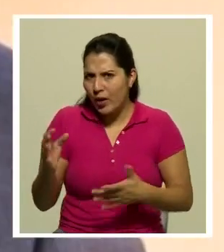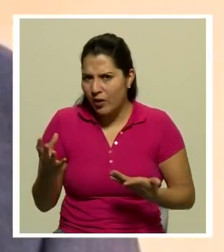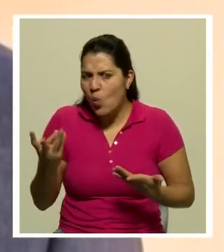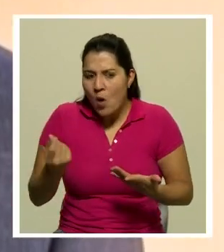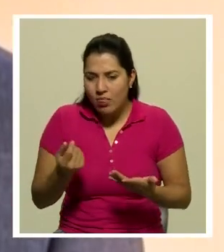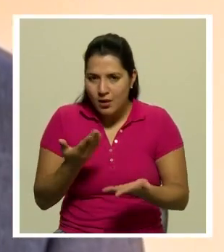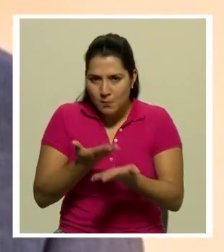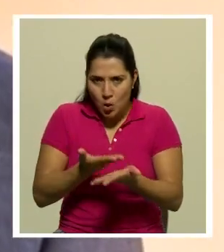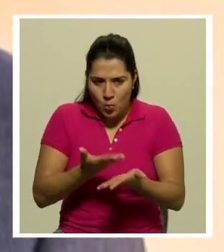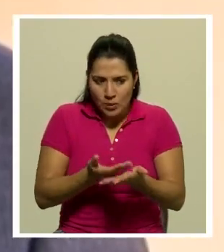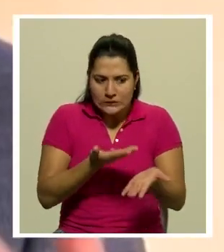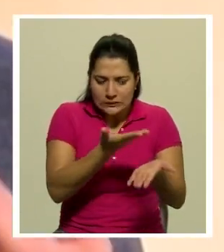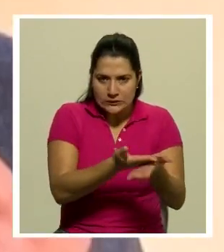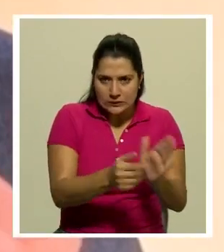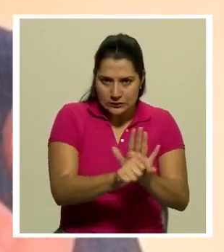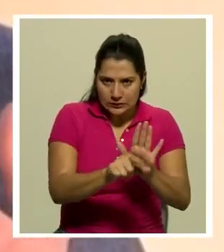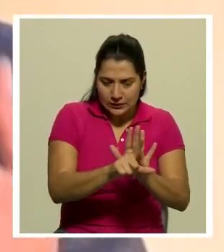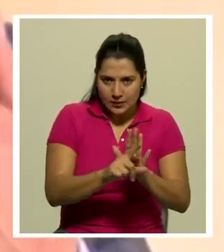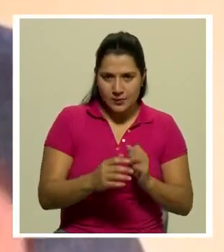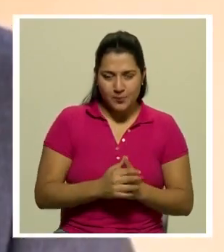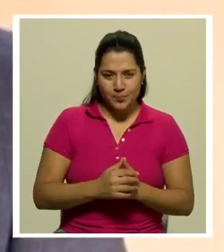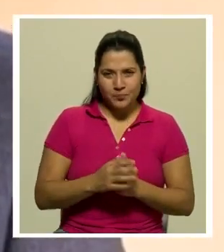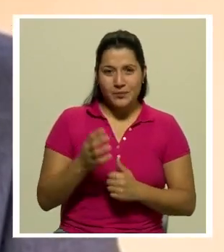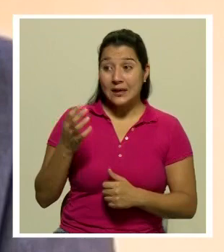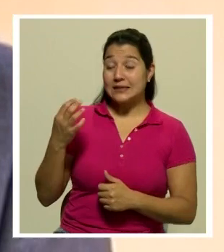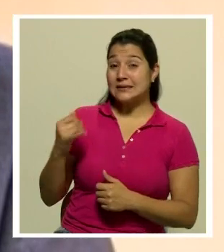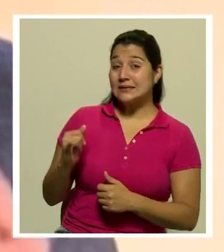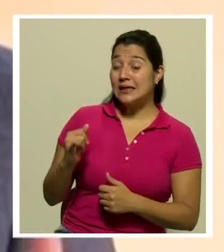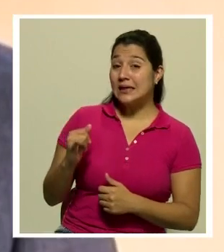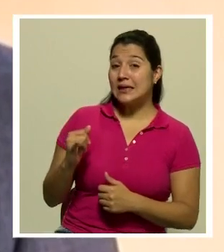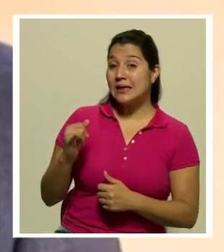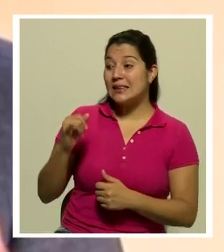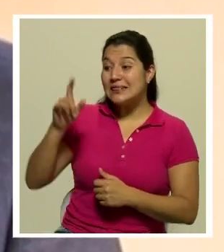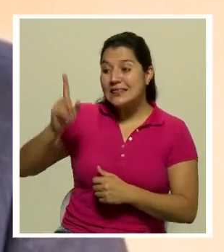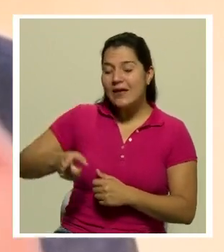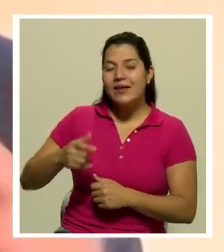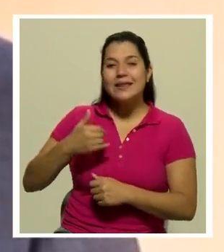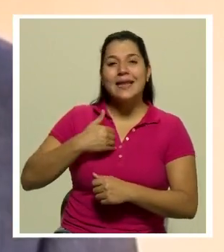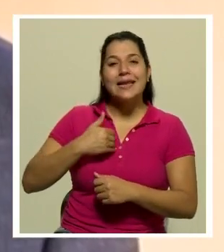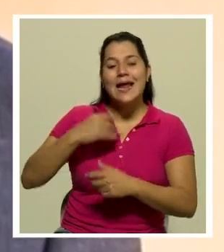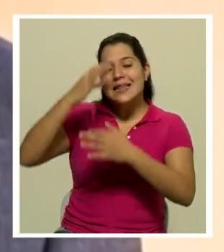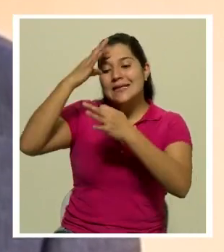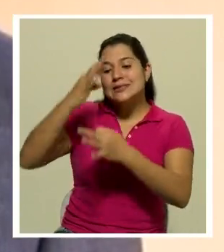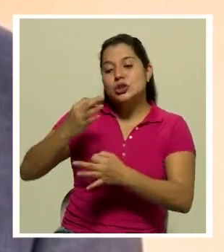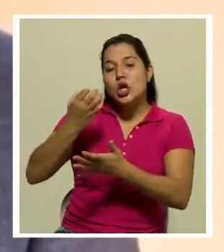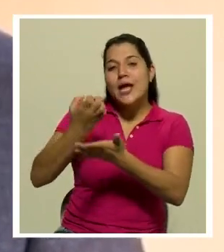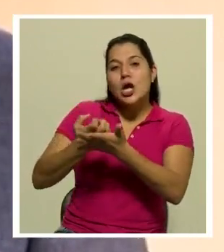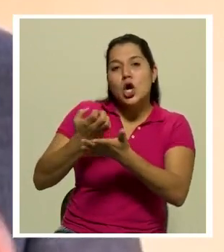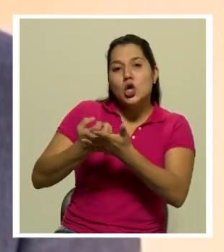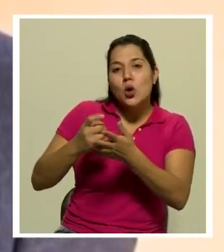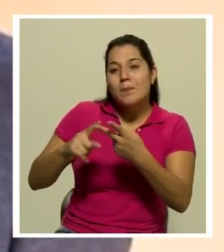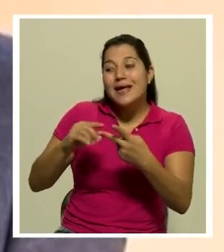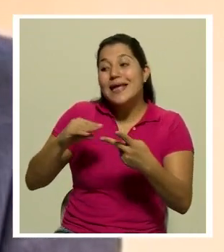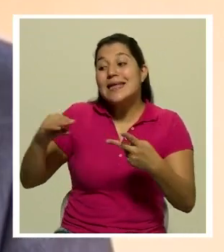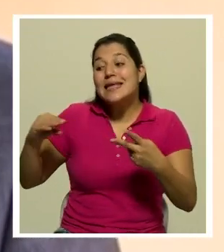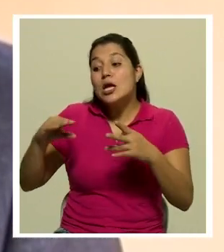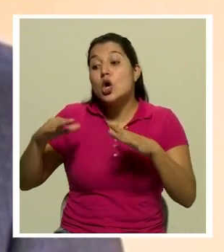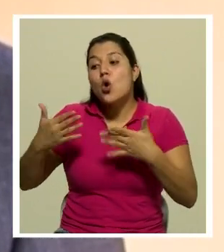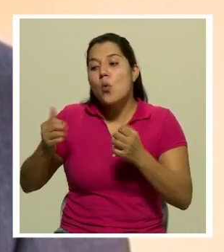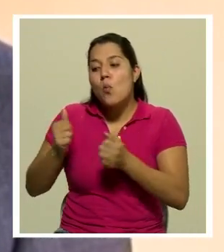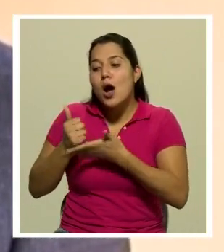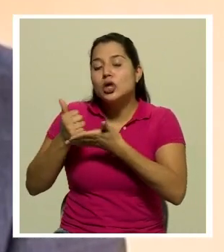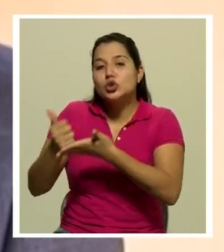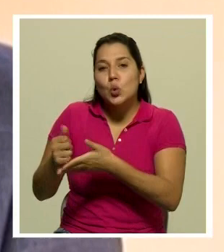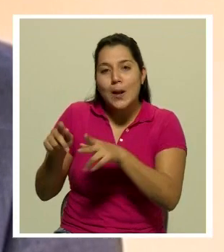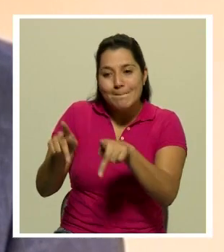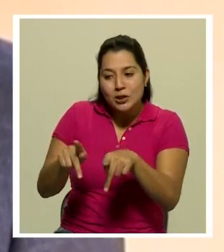decisiones económicas y acciones de protección de las personas más afectadas que no son populares, que no